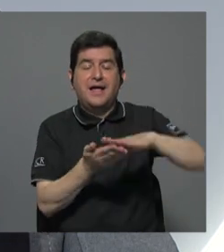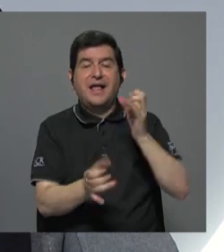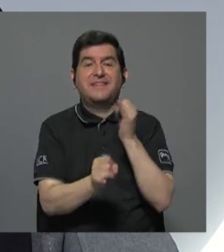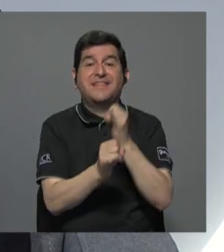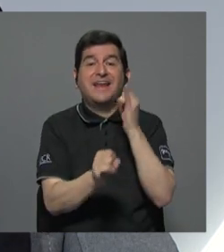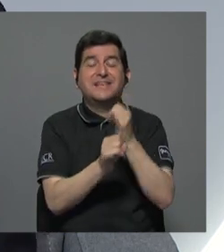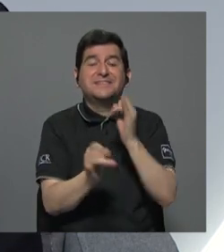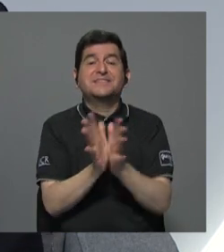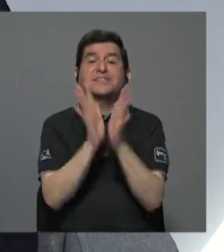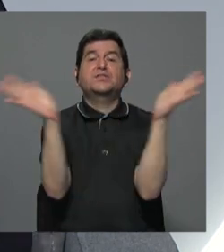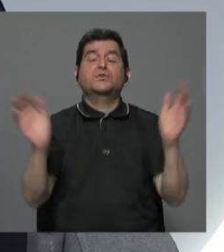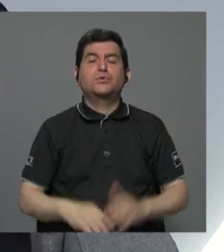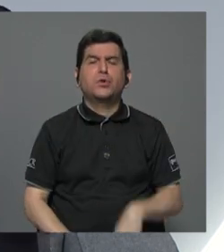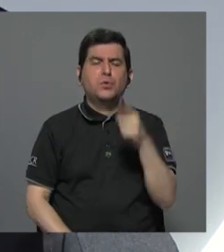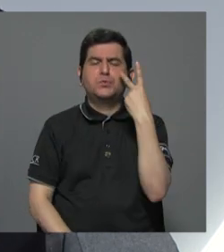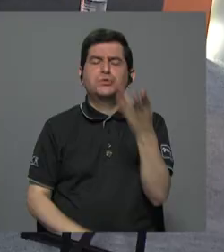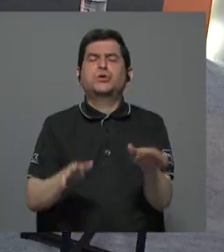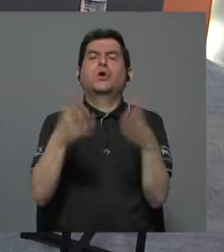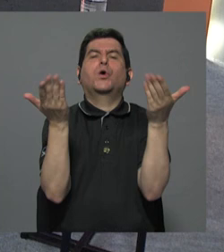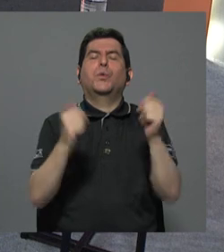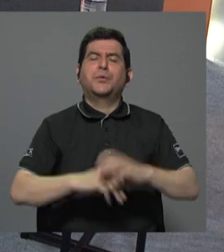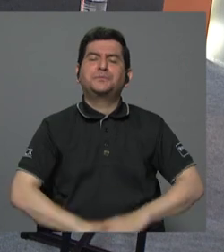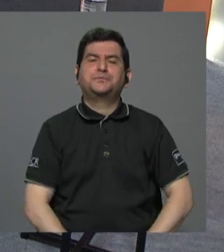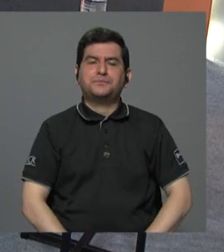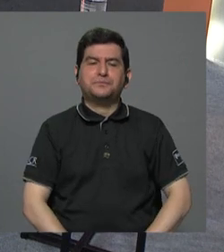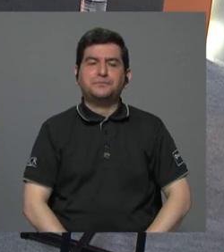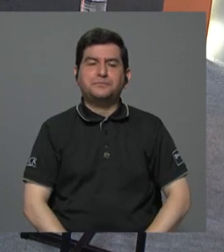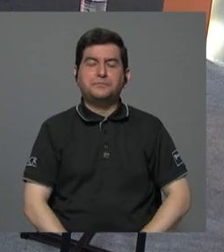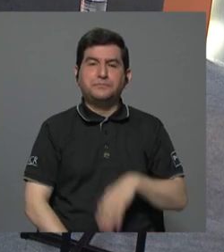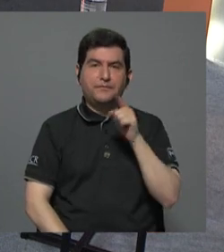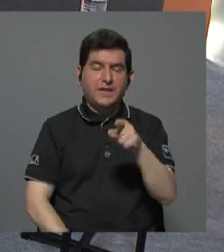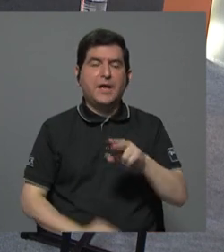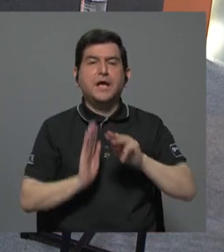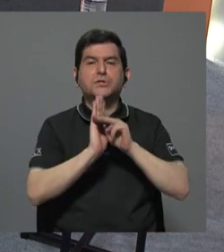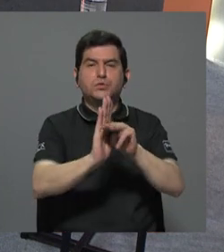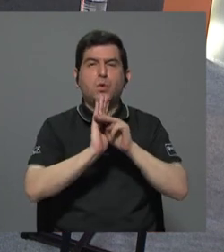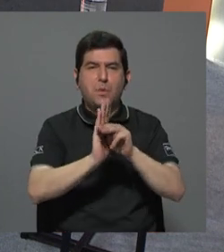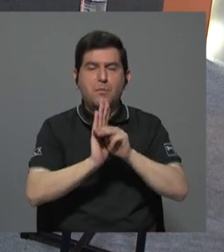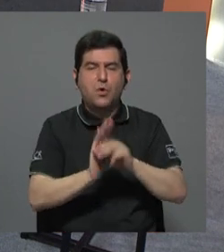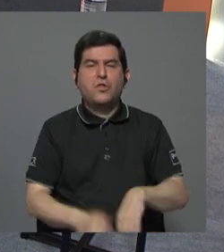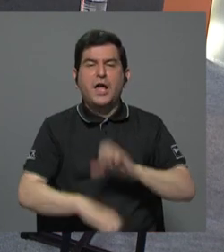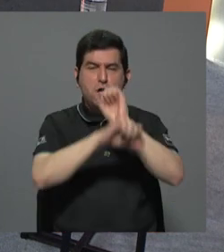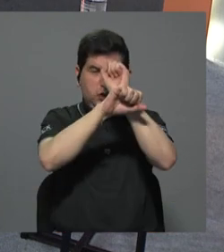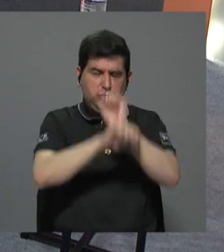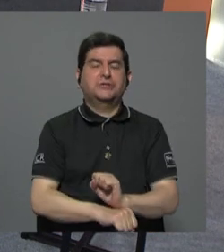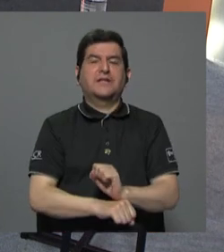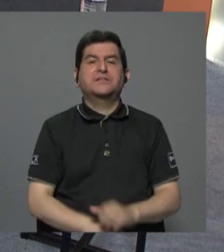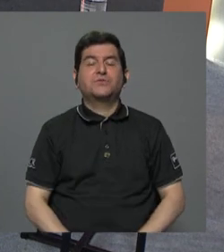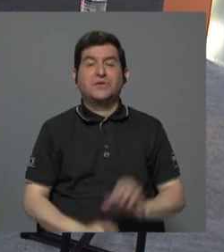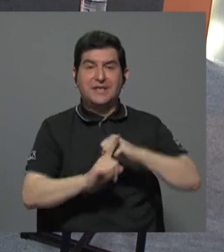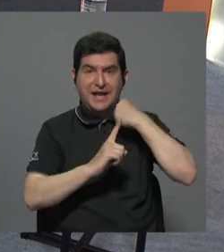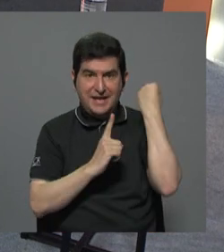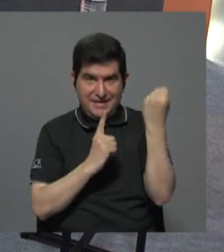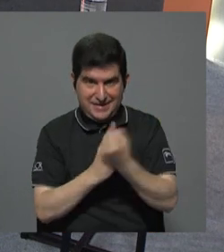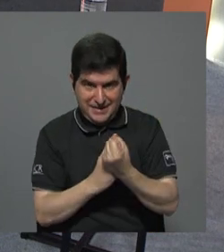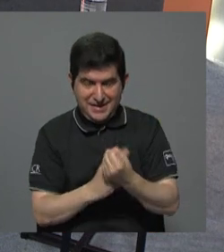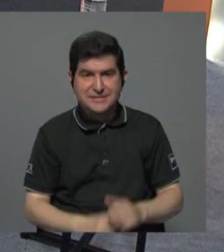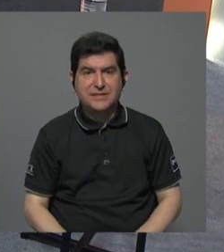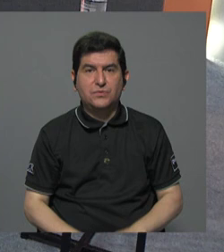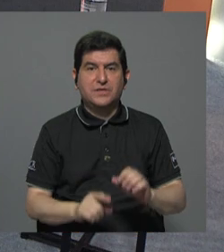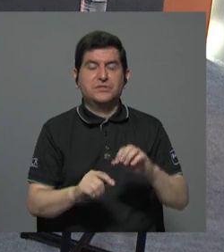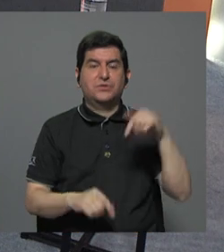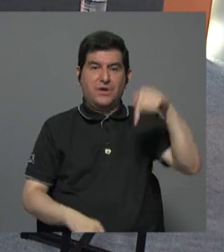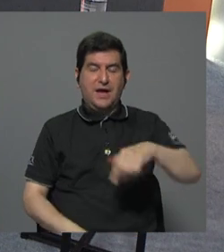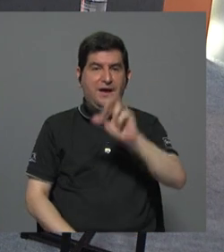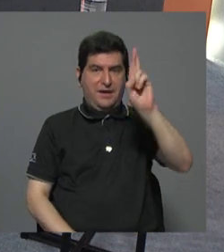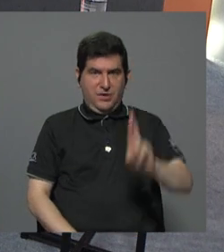instituciones públicas como lo ve usted eso es bajo un modelo totalmente tradicional y no activa en la sociedad